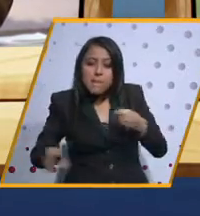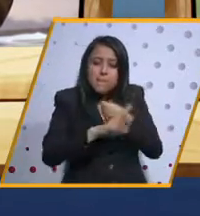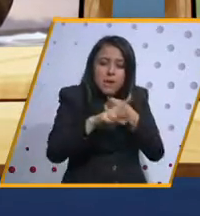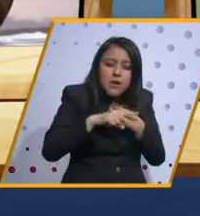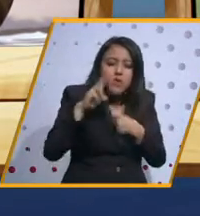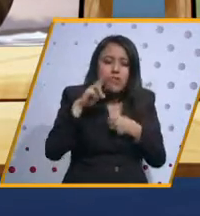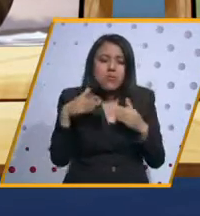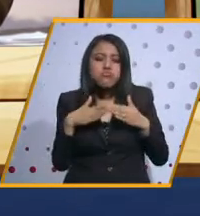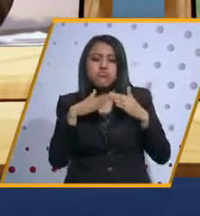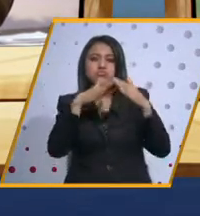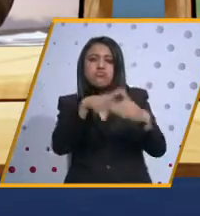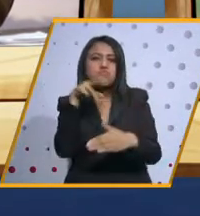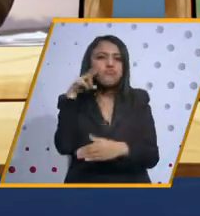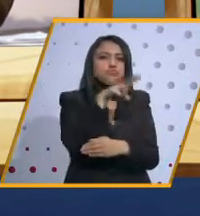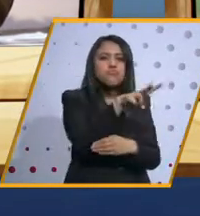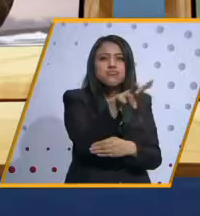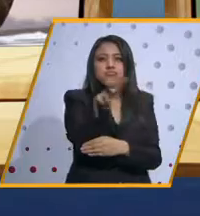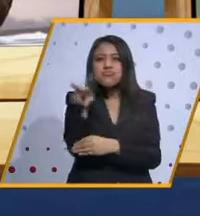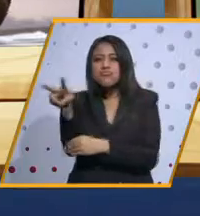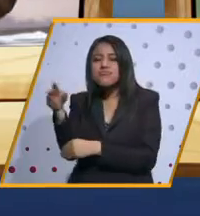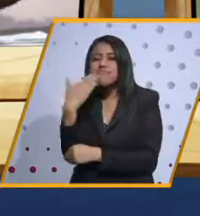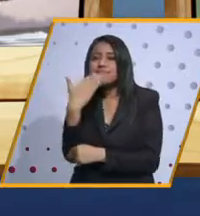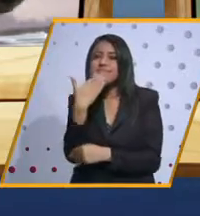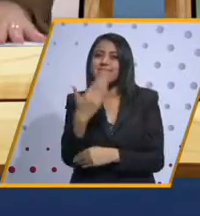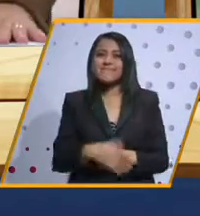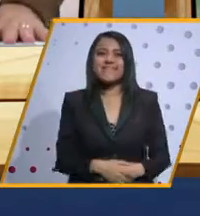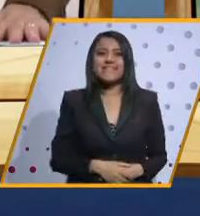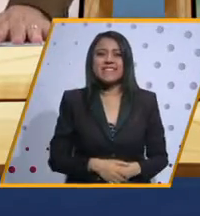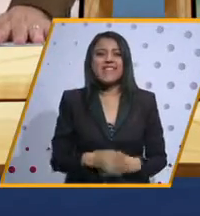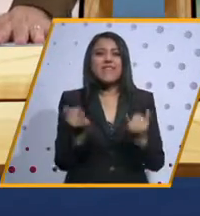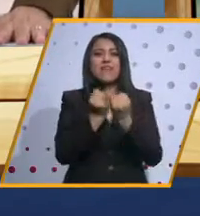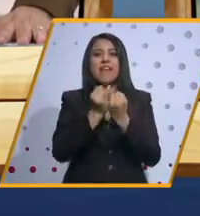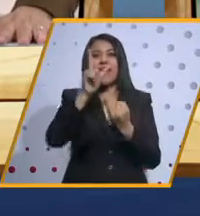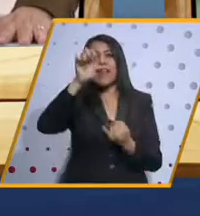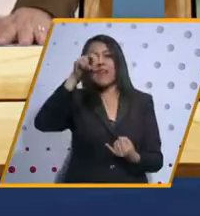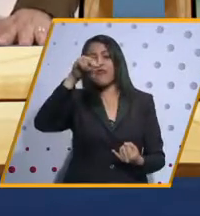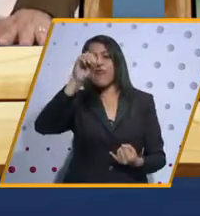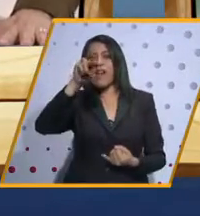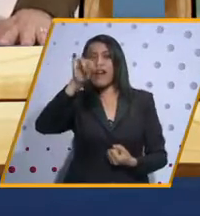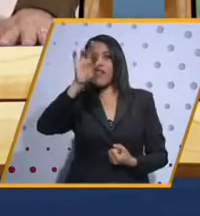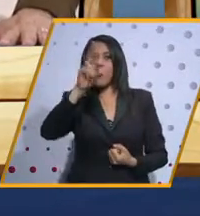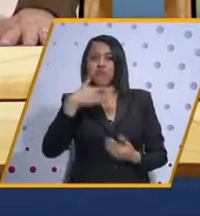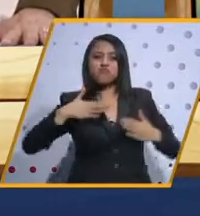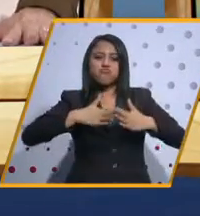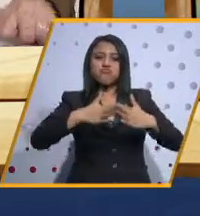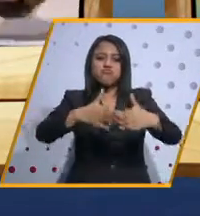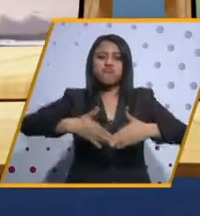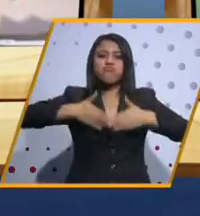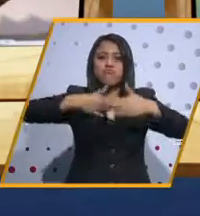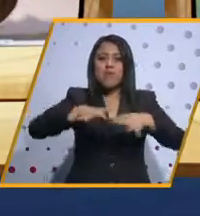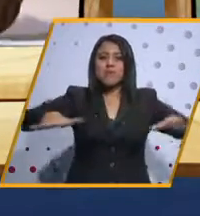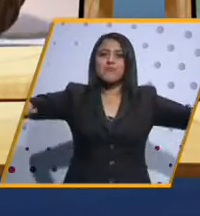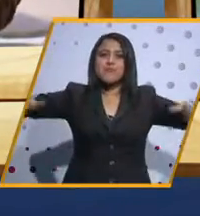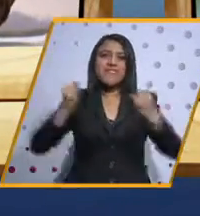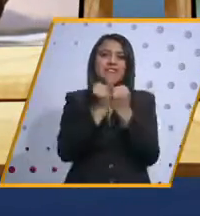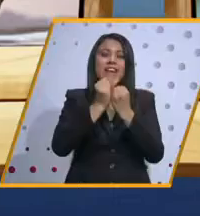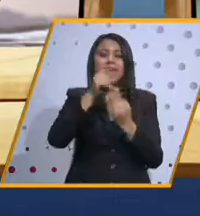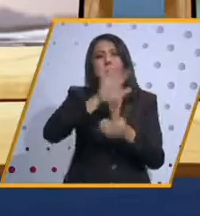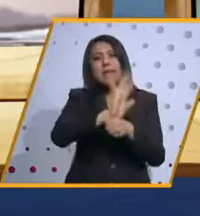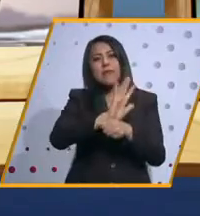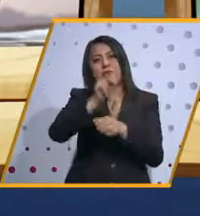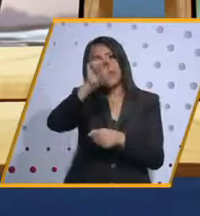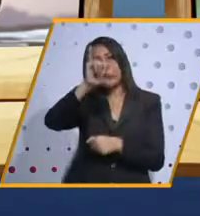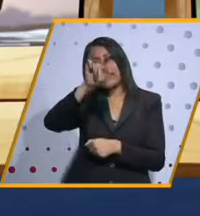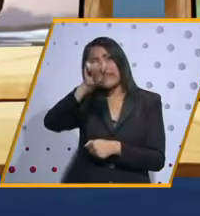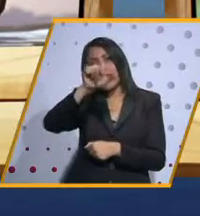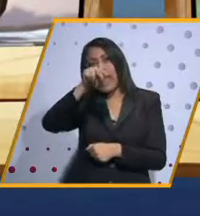la posición de I'm the king of the world, como le hacía Leonardo DiCaprio. ¿Exacto? Con Kate Winslet. Oh, sí, esto. Hombre. ¿Saben qué?